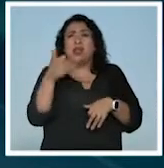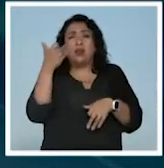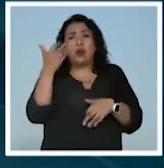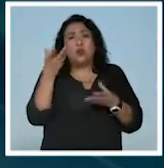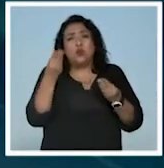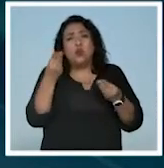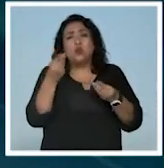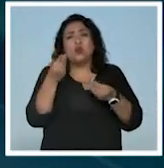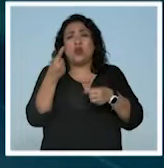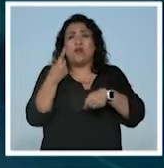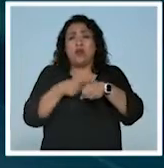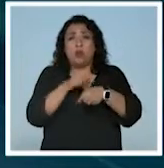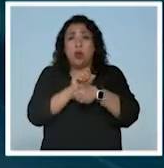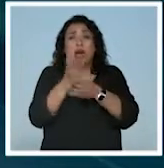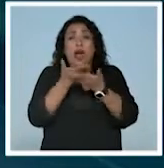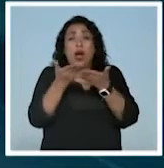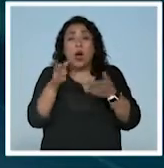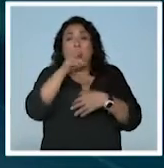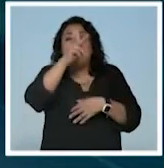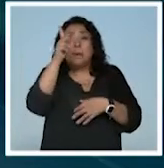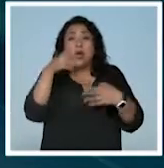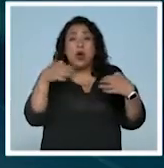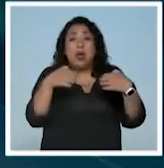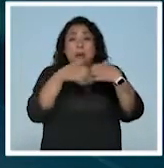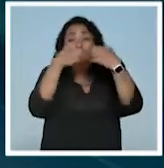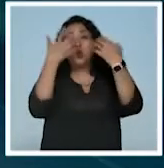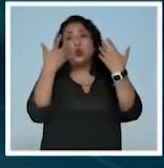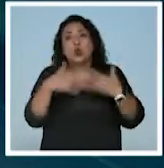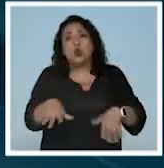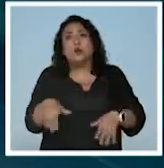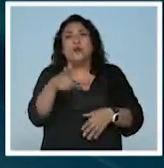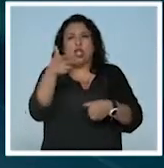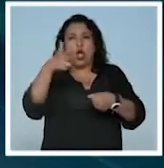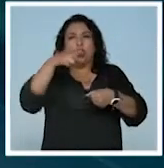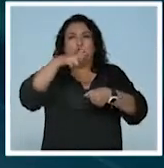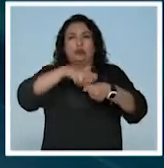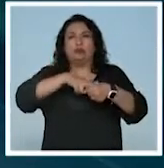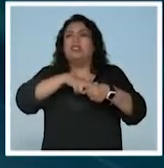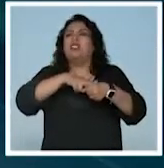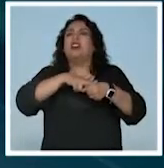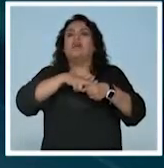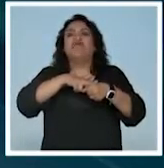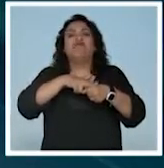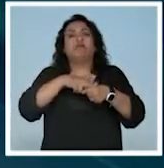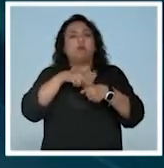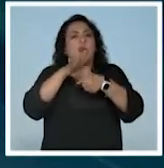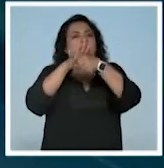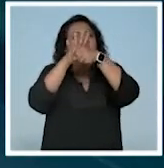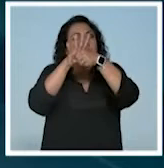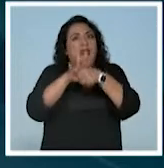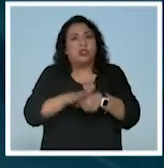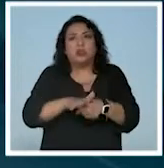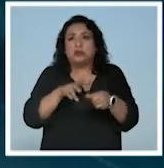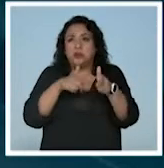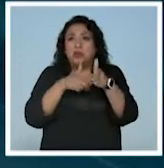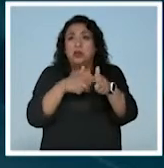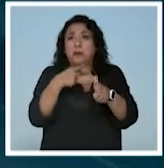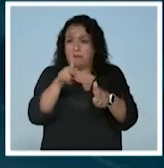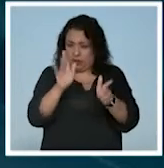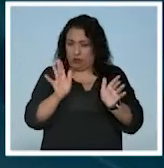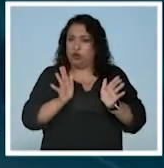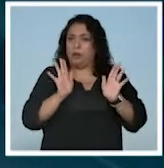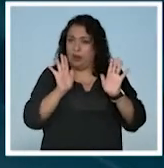y, ahora, sobrecarga de emergencias. El hospital sigue bajo estrés. Pero esto le va a